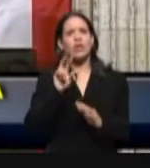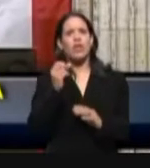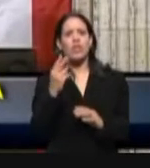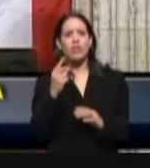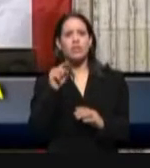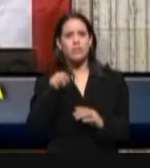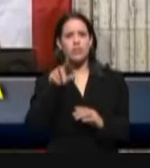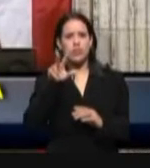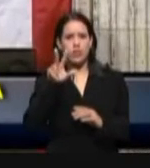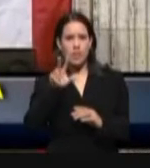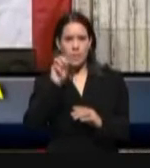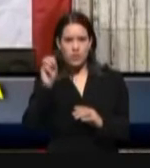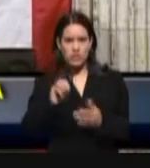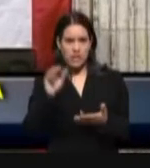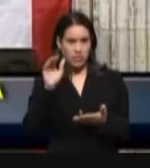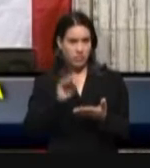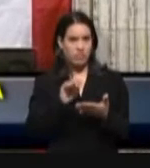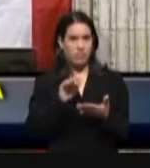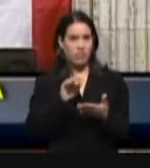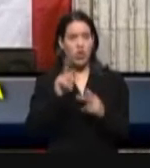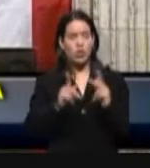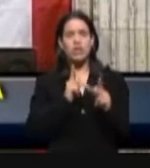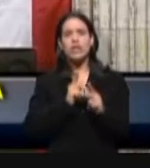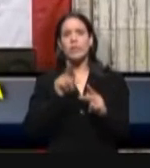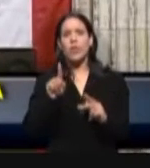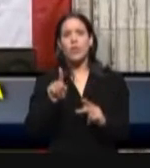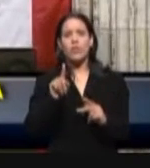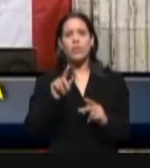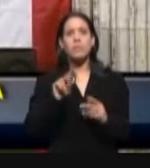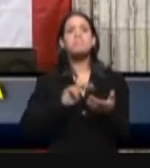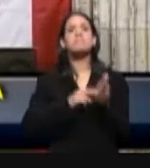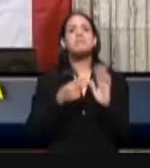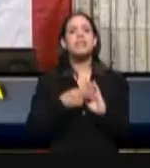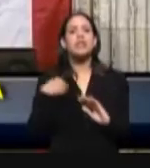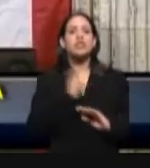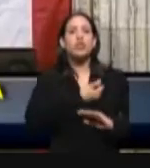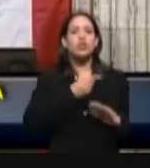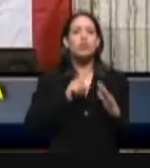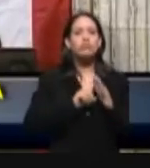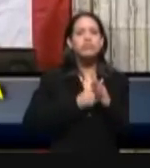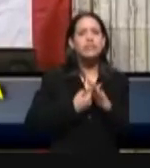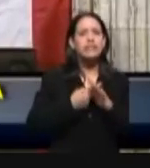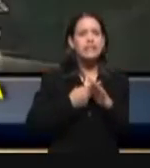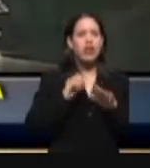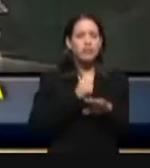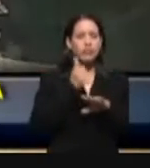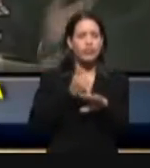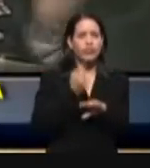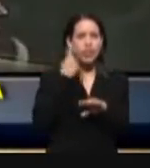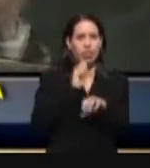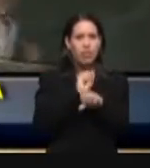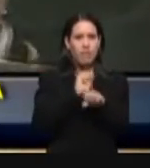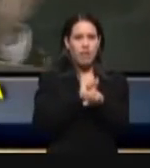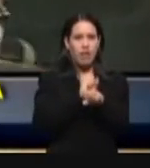12.3%. Así que nuestras iniciativas contra el crimen sí están dando resultados.